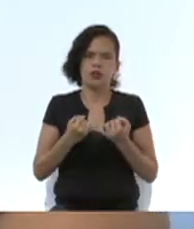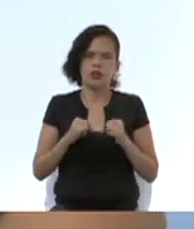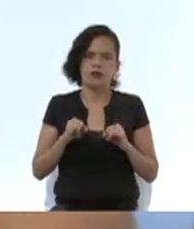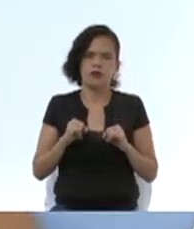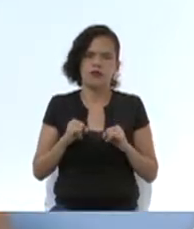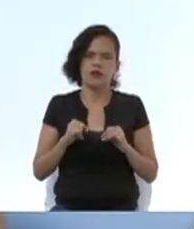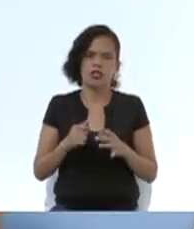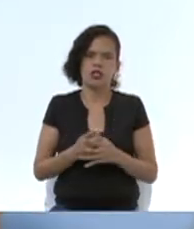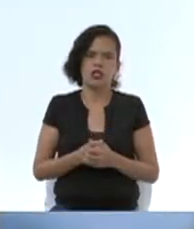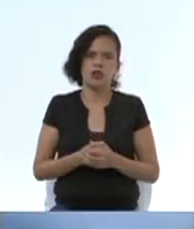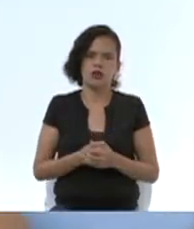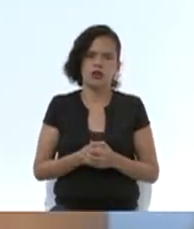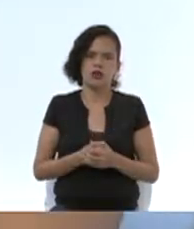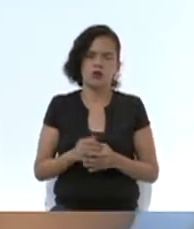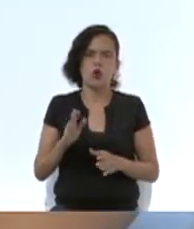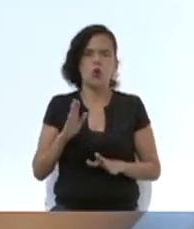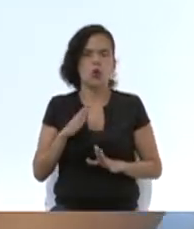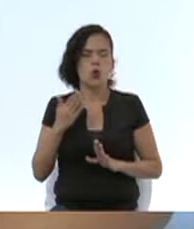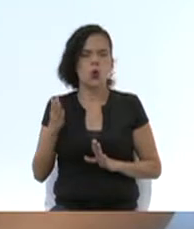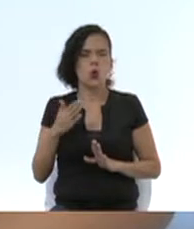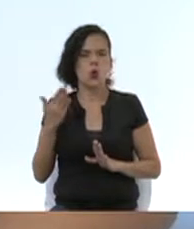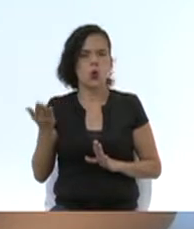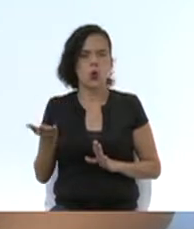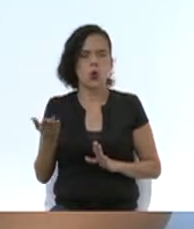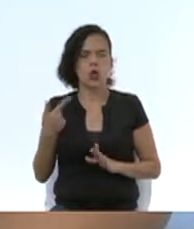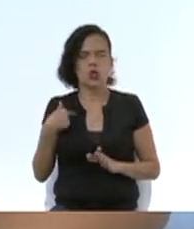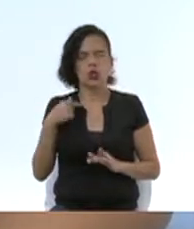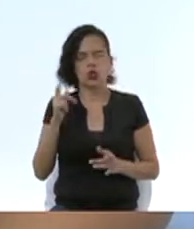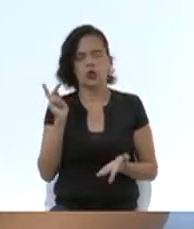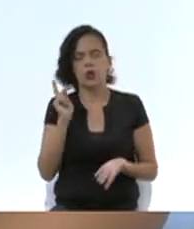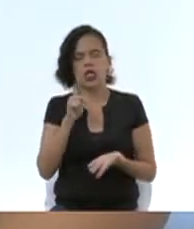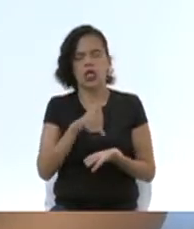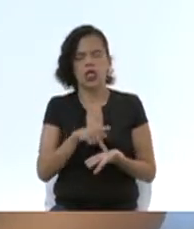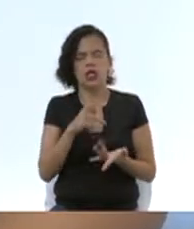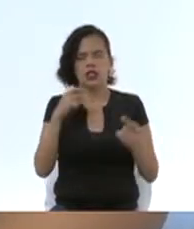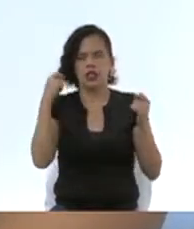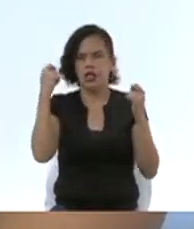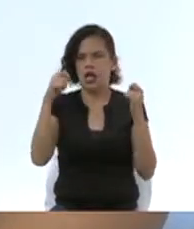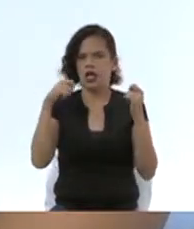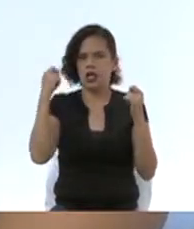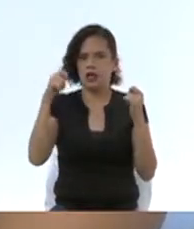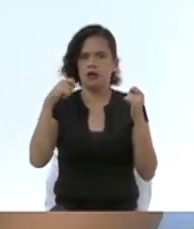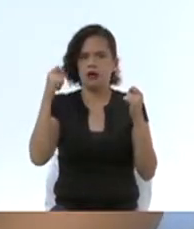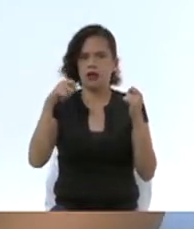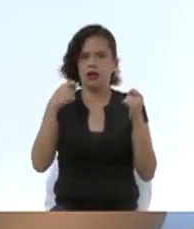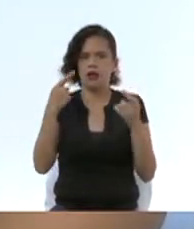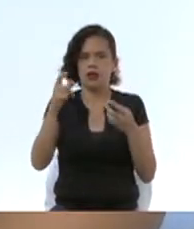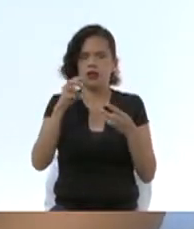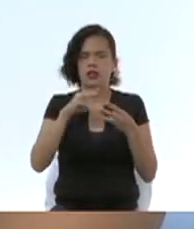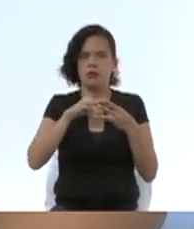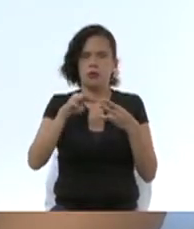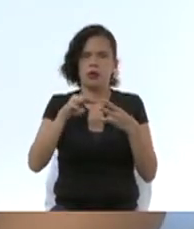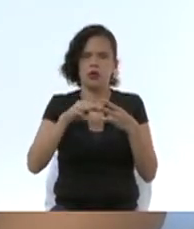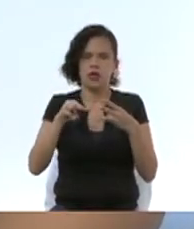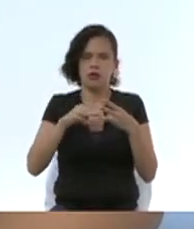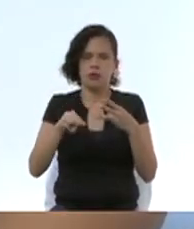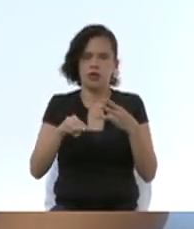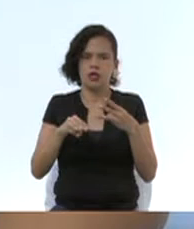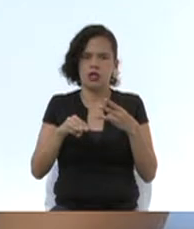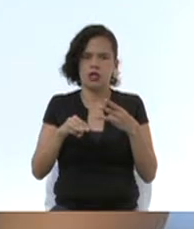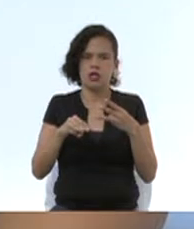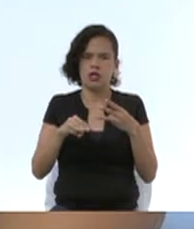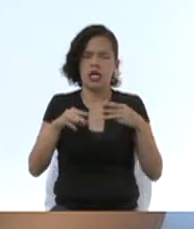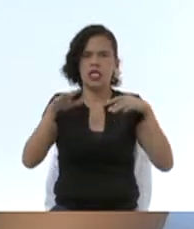Al final, cuando yo iba a grabar ese programa, ¿cómo se llama? El